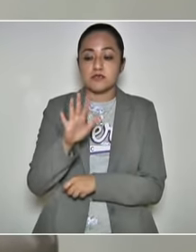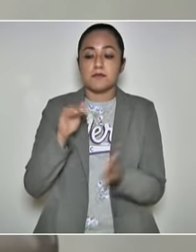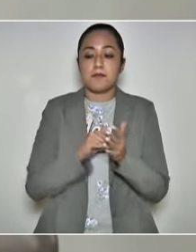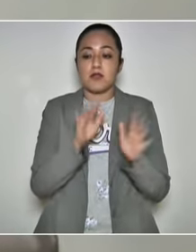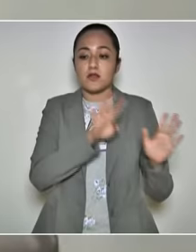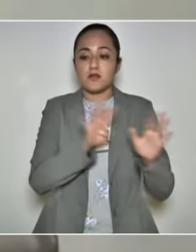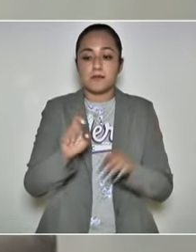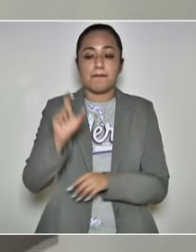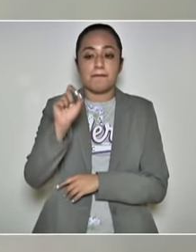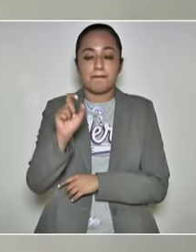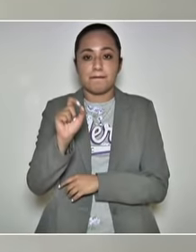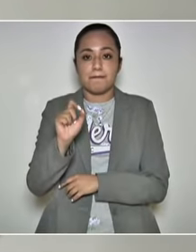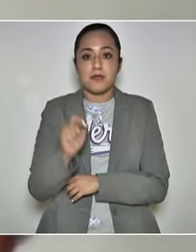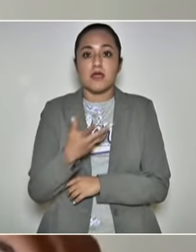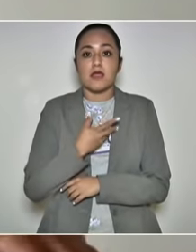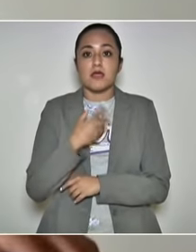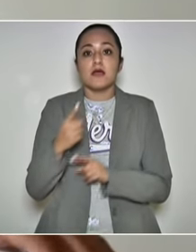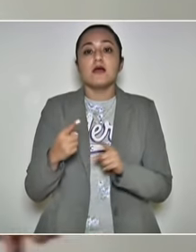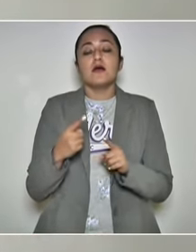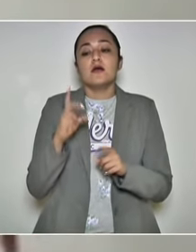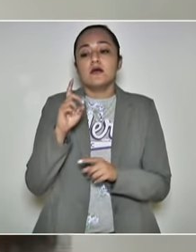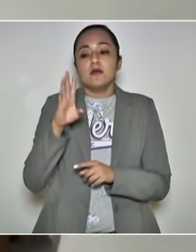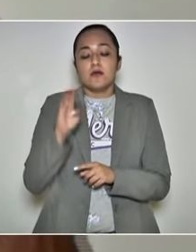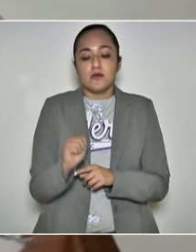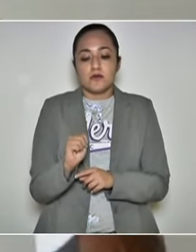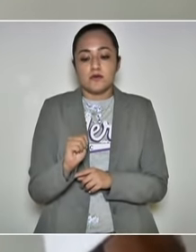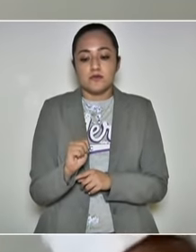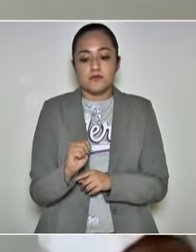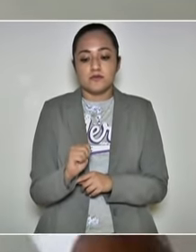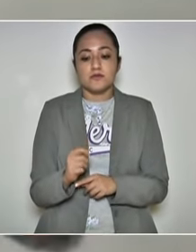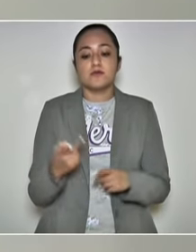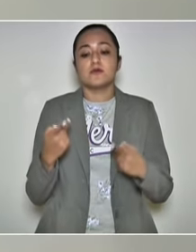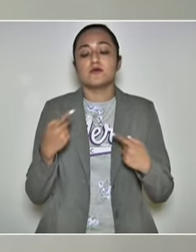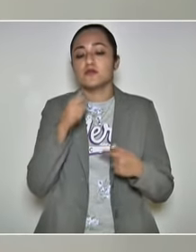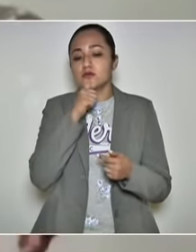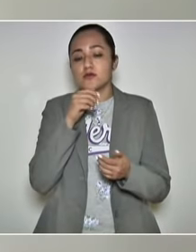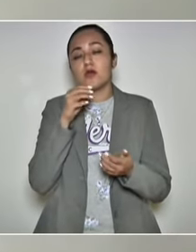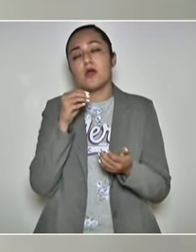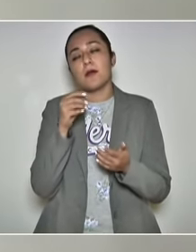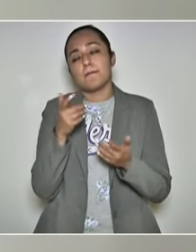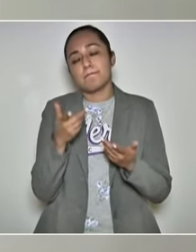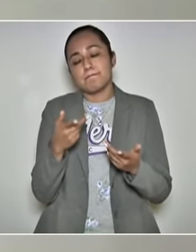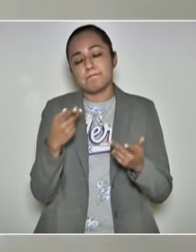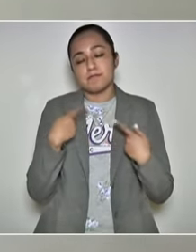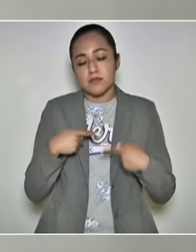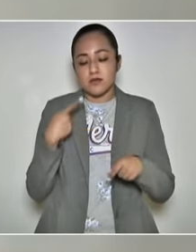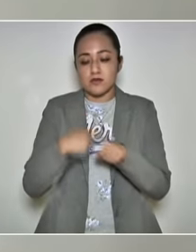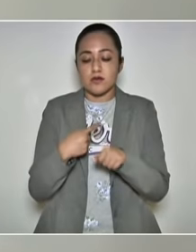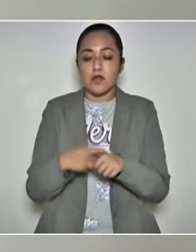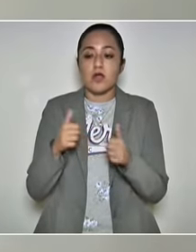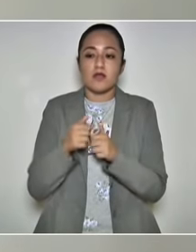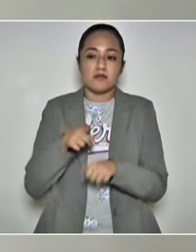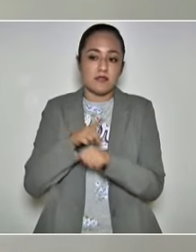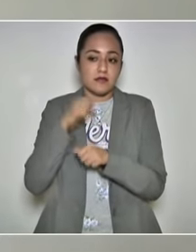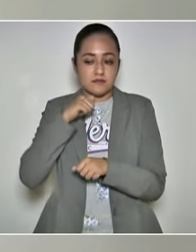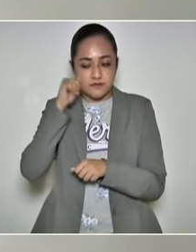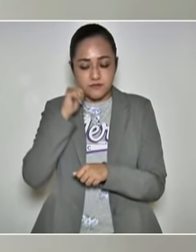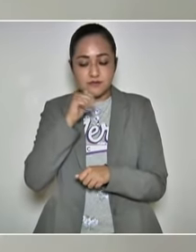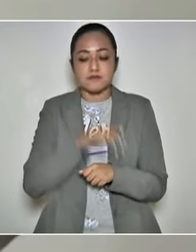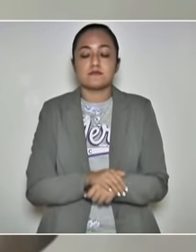.920, teniendo 39 casos activos en comparación del día de ayer.